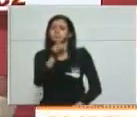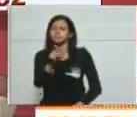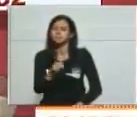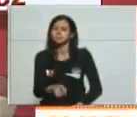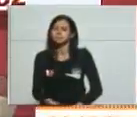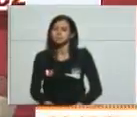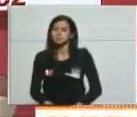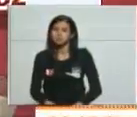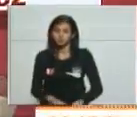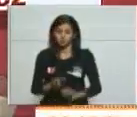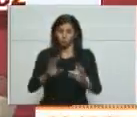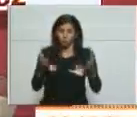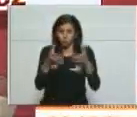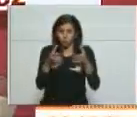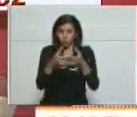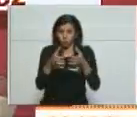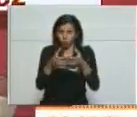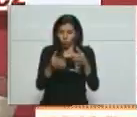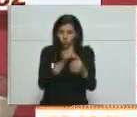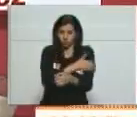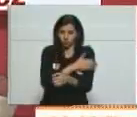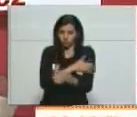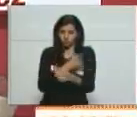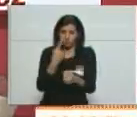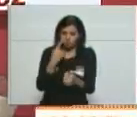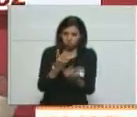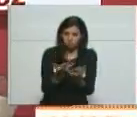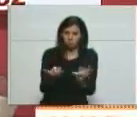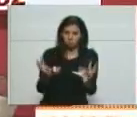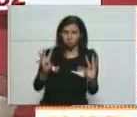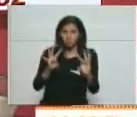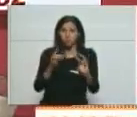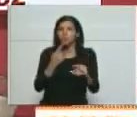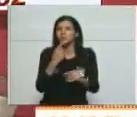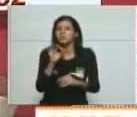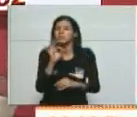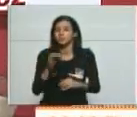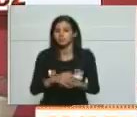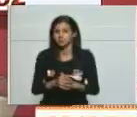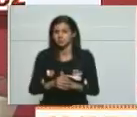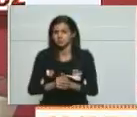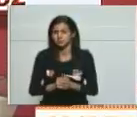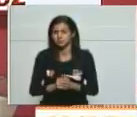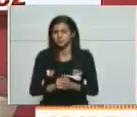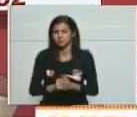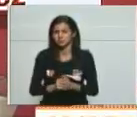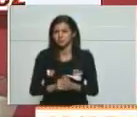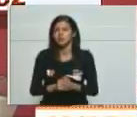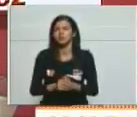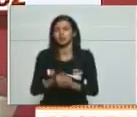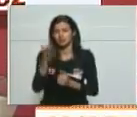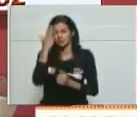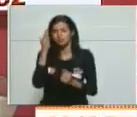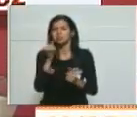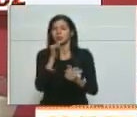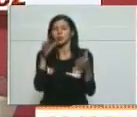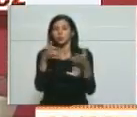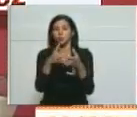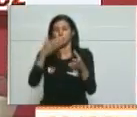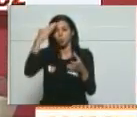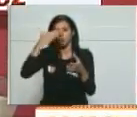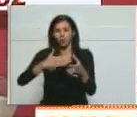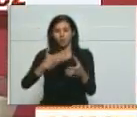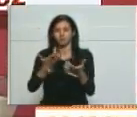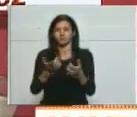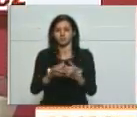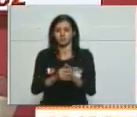Dice esta persona. Dos, la fiscal afirmó ya conocer al grupo de la Guardia Nacional Bolivariana que realizó el disparo